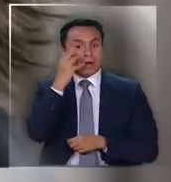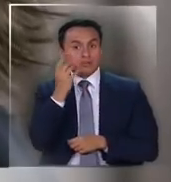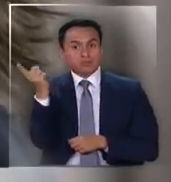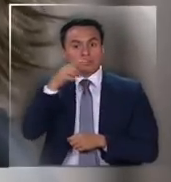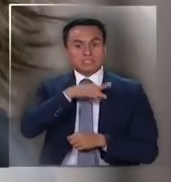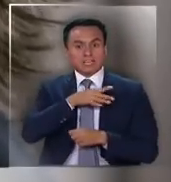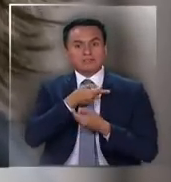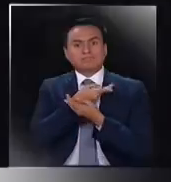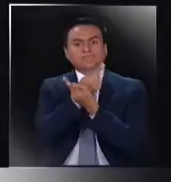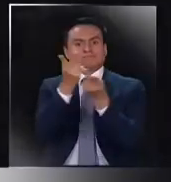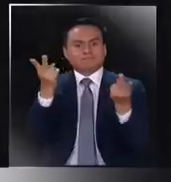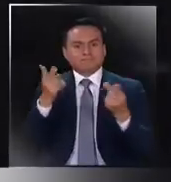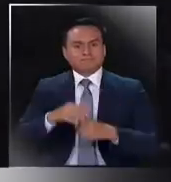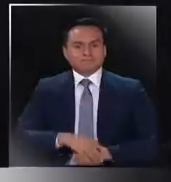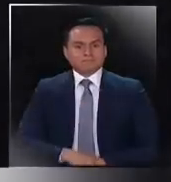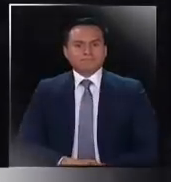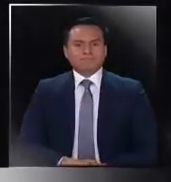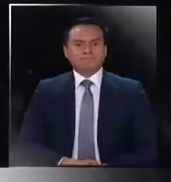los cines chilenos.